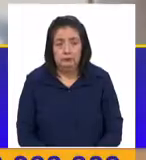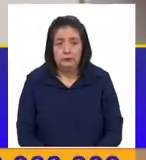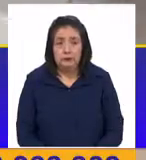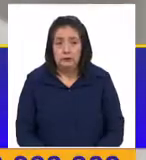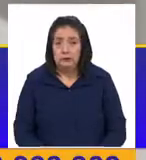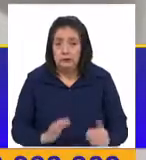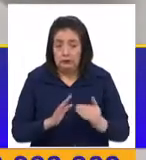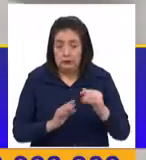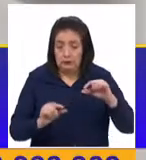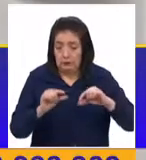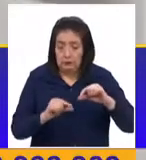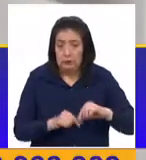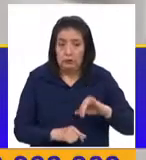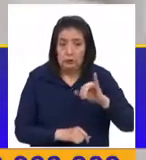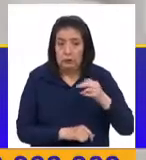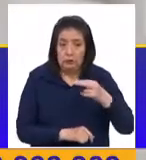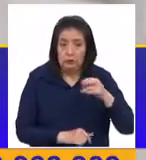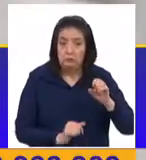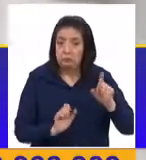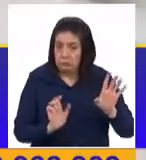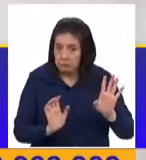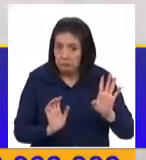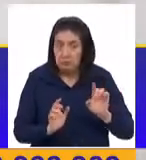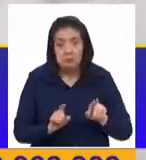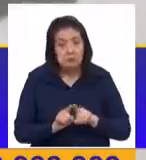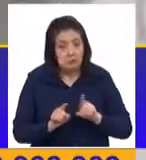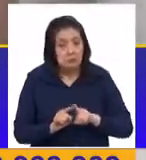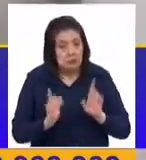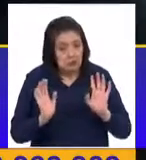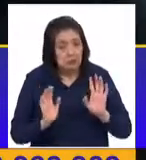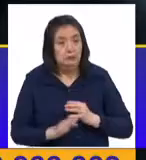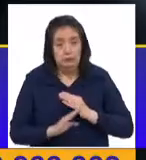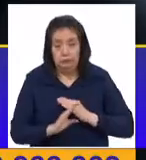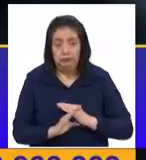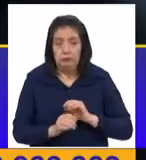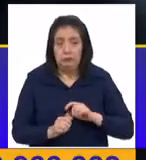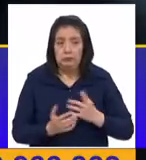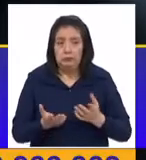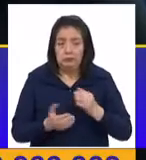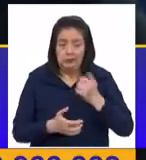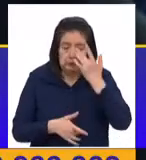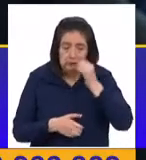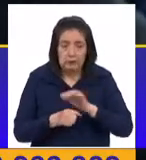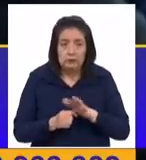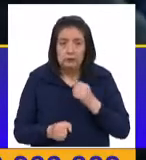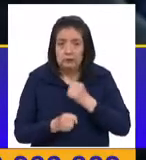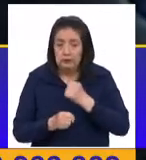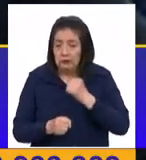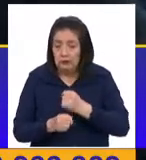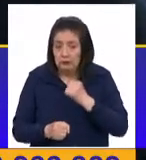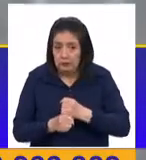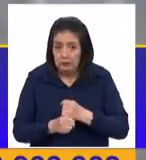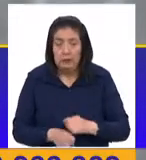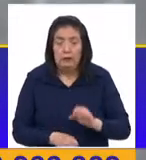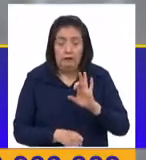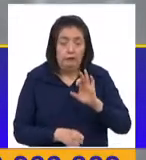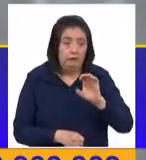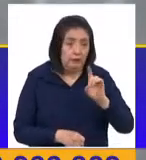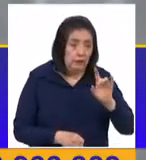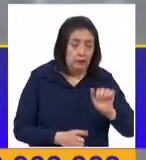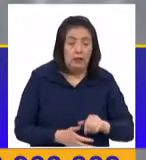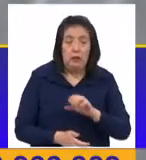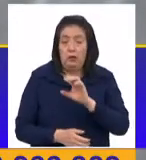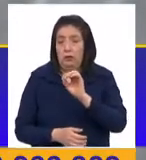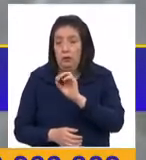Johnson & Johnson no se quedaría atrás en la carrera para combatir la pandemia, por lo que está trabajando junto a la FDA, OMS y